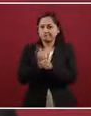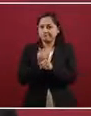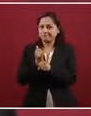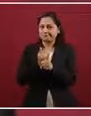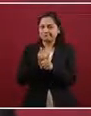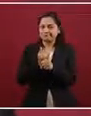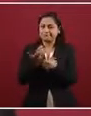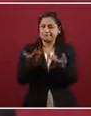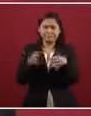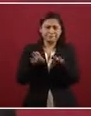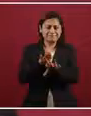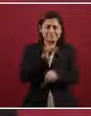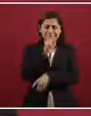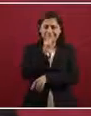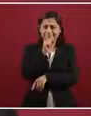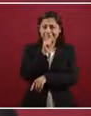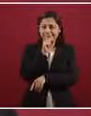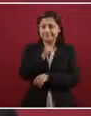Esto